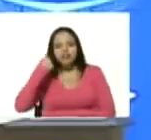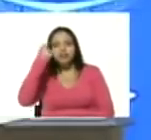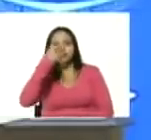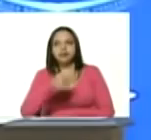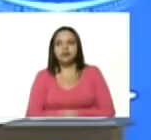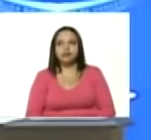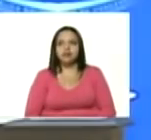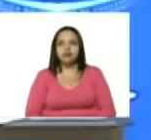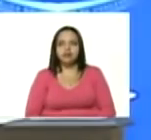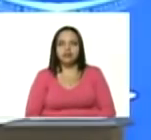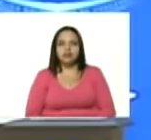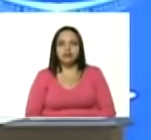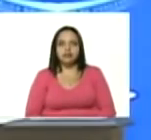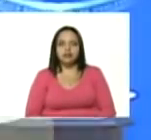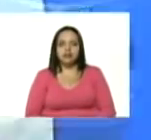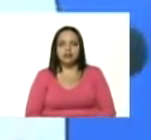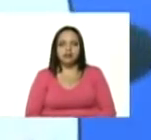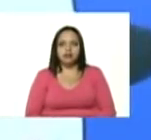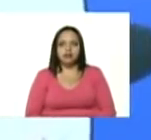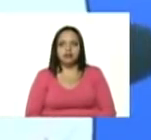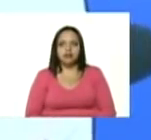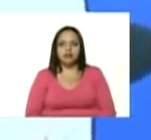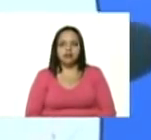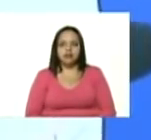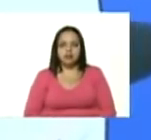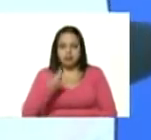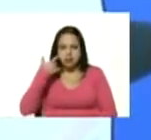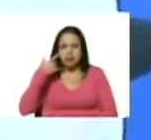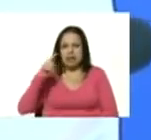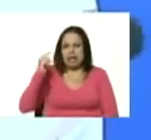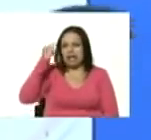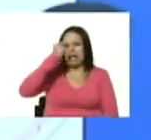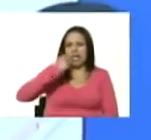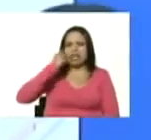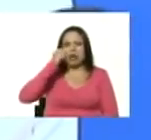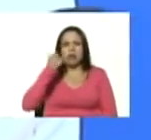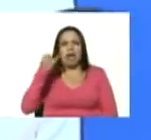¿Tú crees que esto sacaría un voto